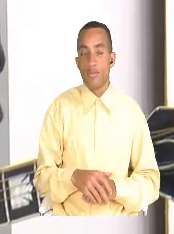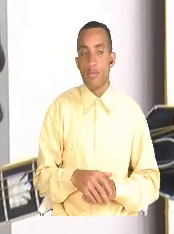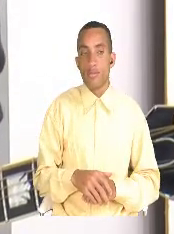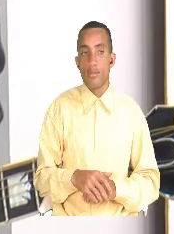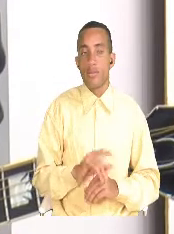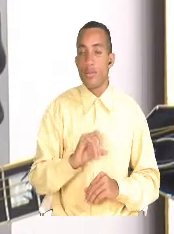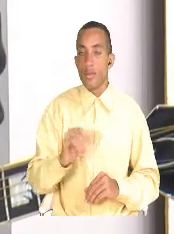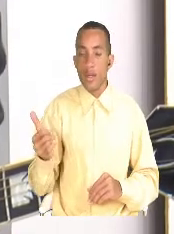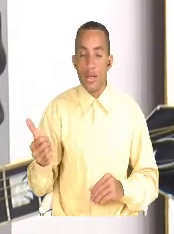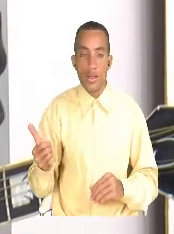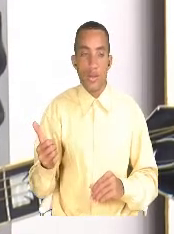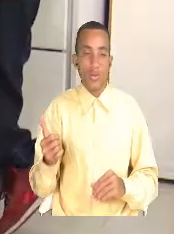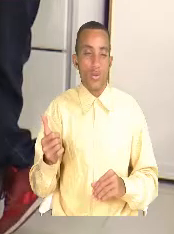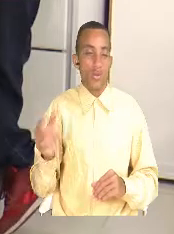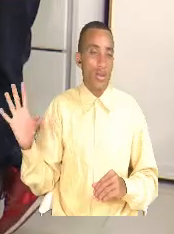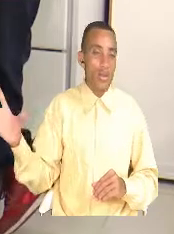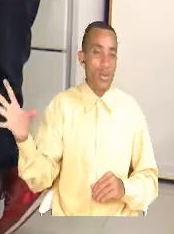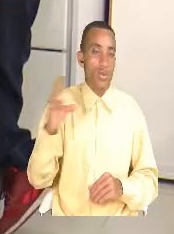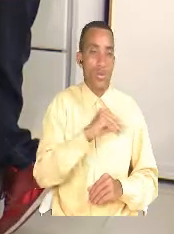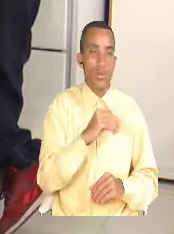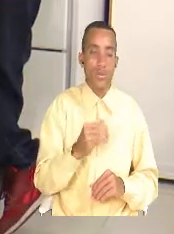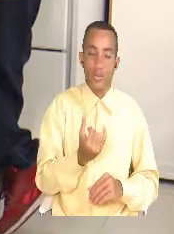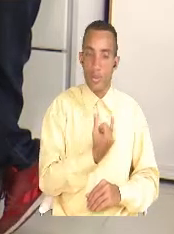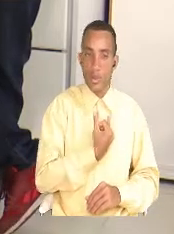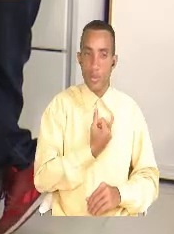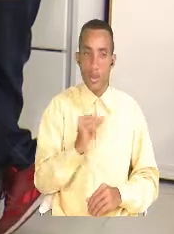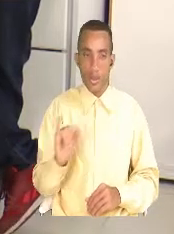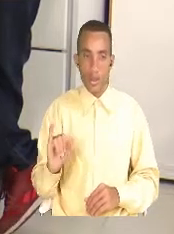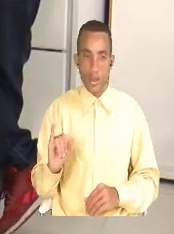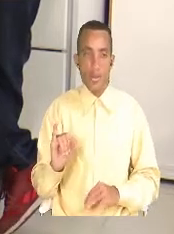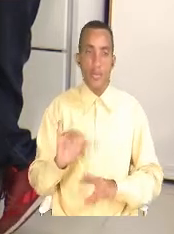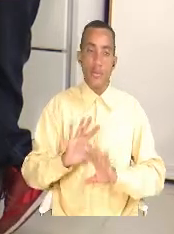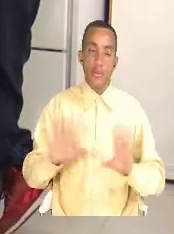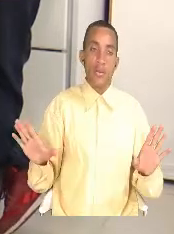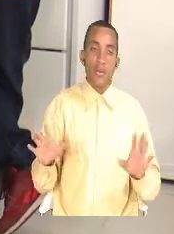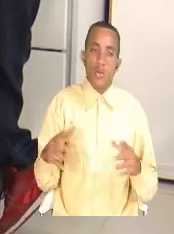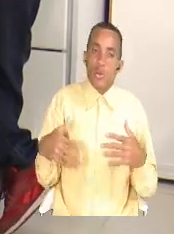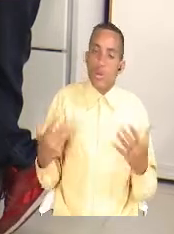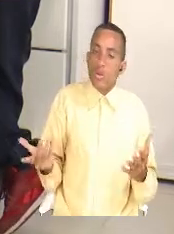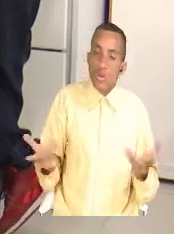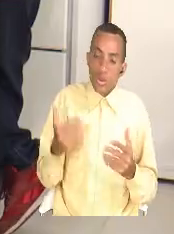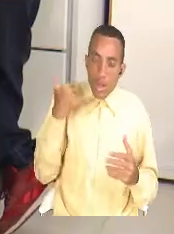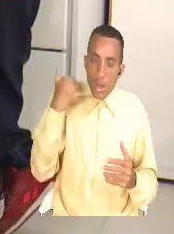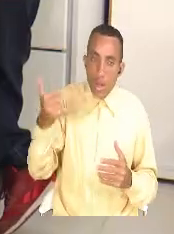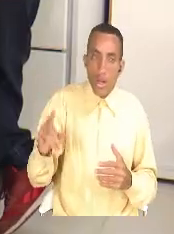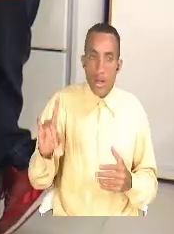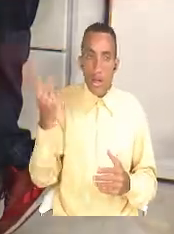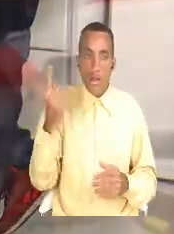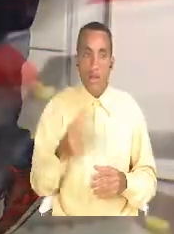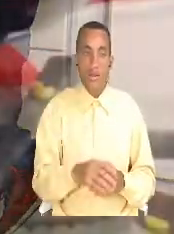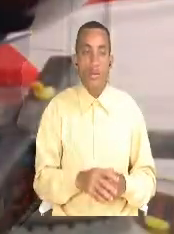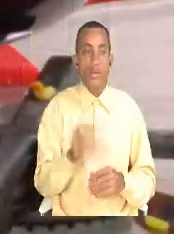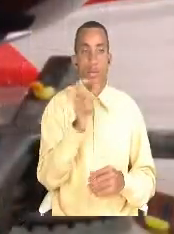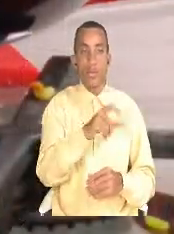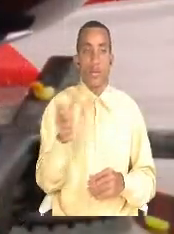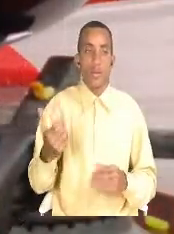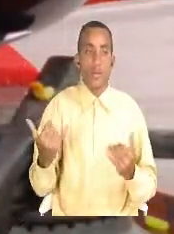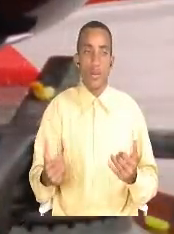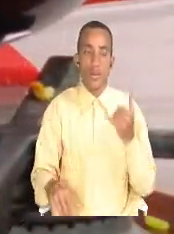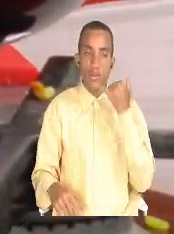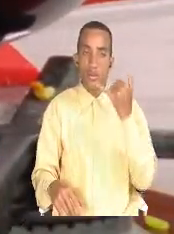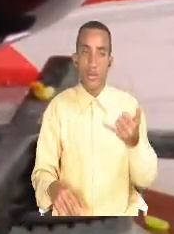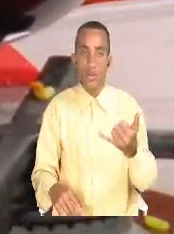cultura en la ciudad de Barranca Bermeja. ¿Y dónde podemos contactarlos? Si queremos, o la gente que hoy nos está viendo